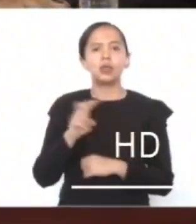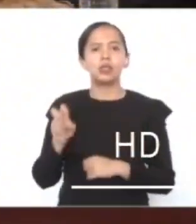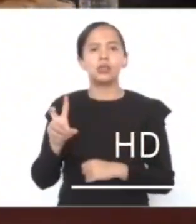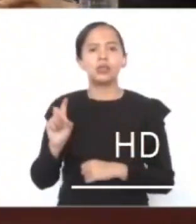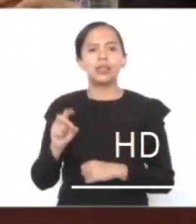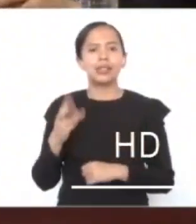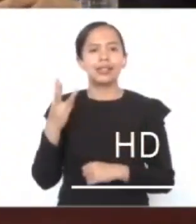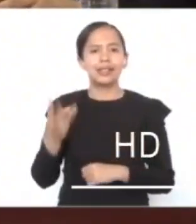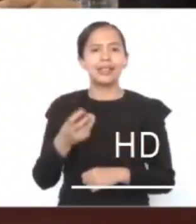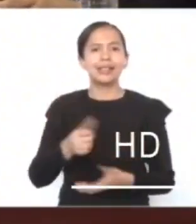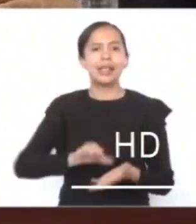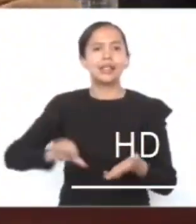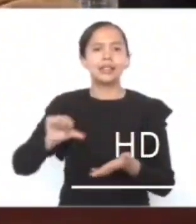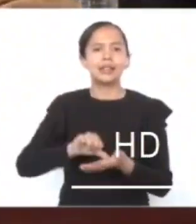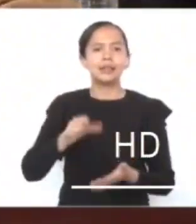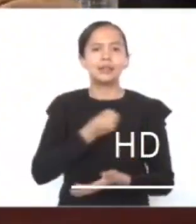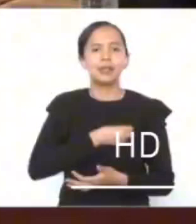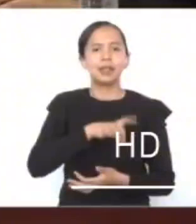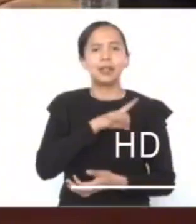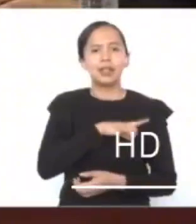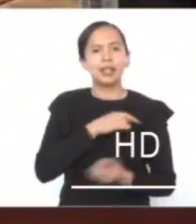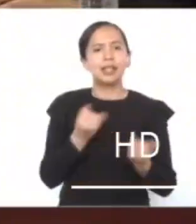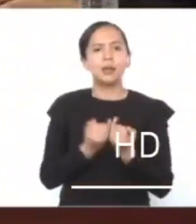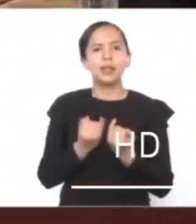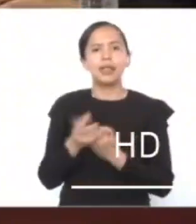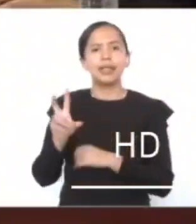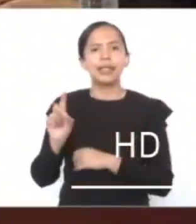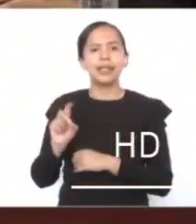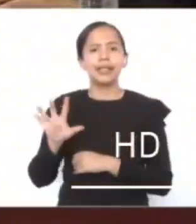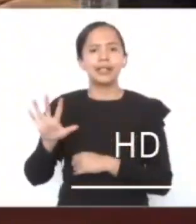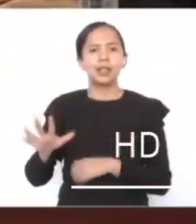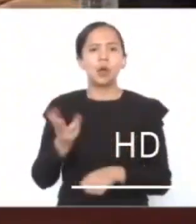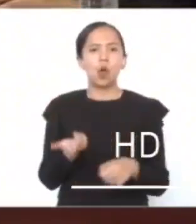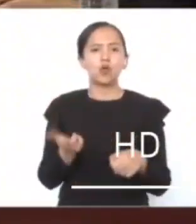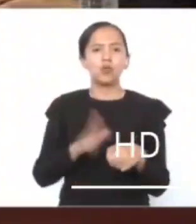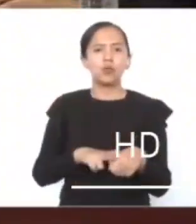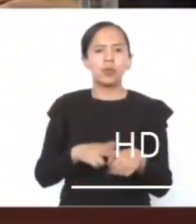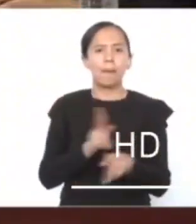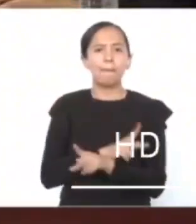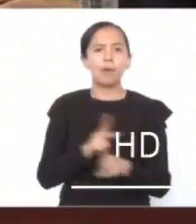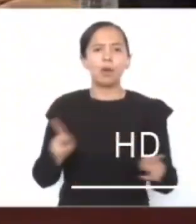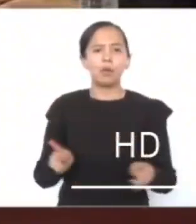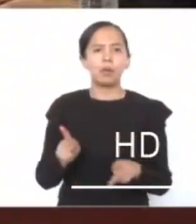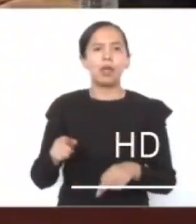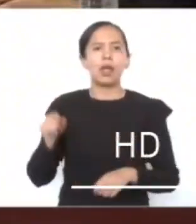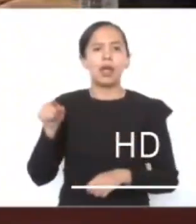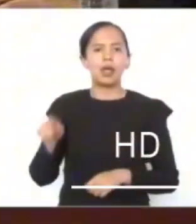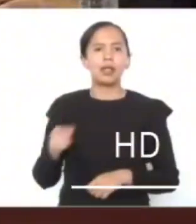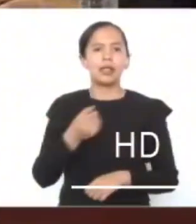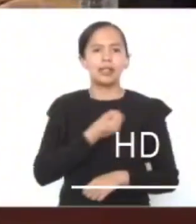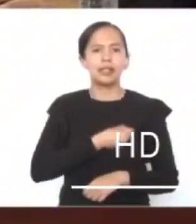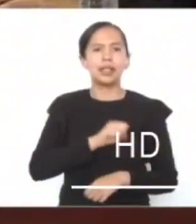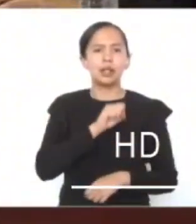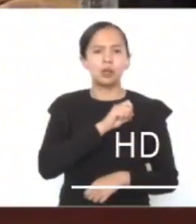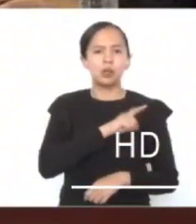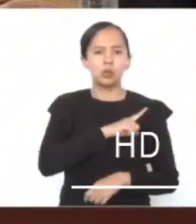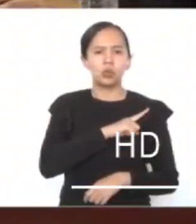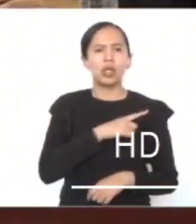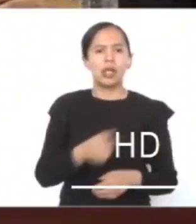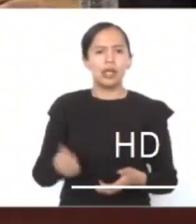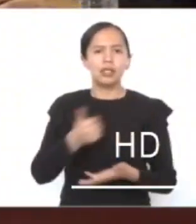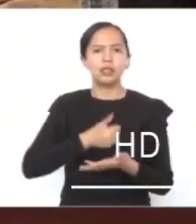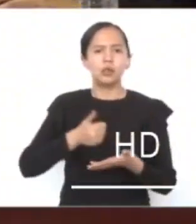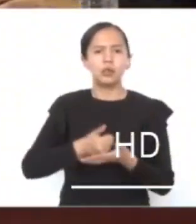233 centros de salud y 35 hospitales públicos de la red del Sistema de Salud de la Ciudad de